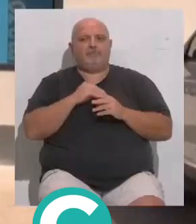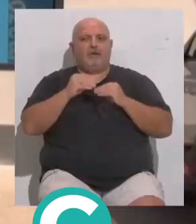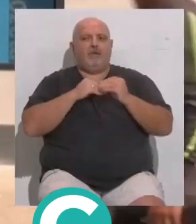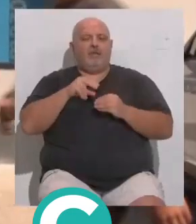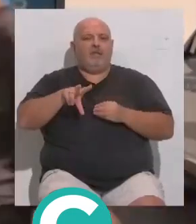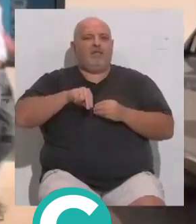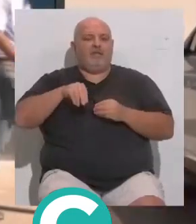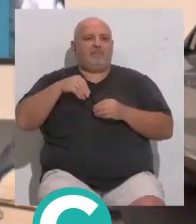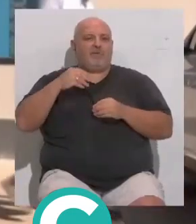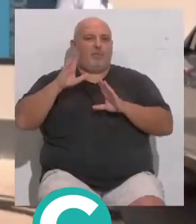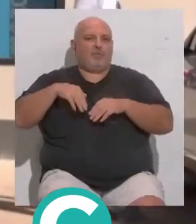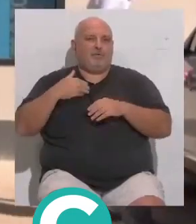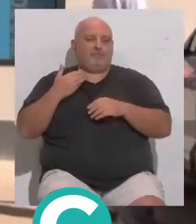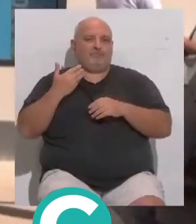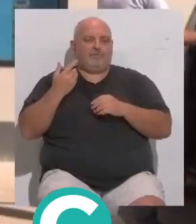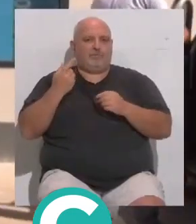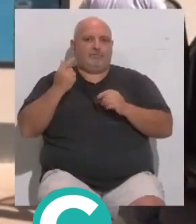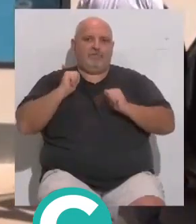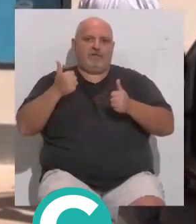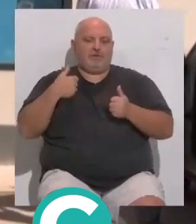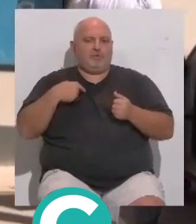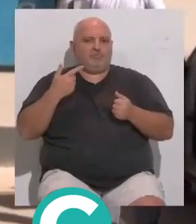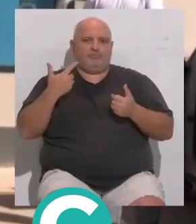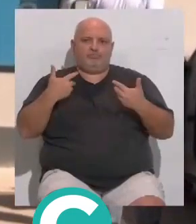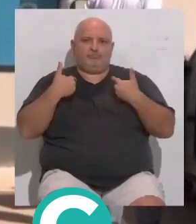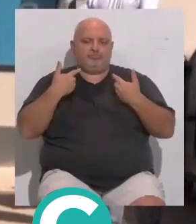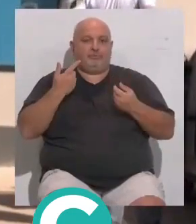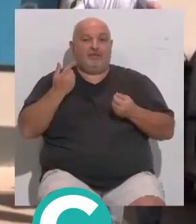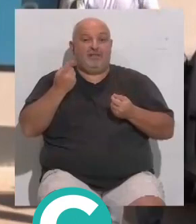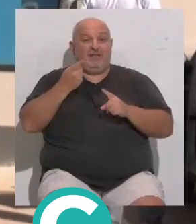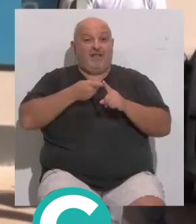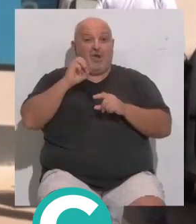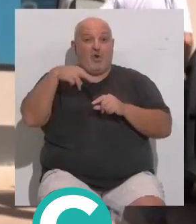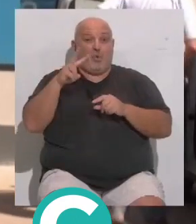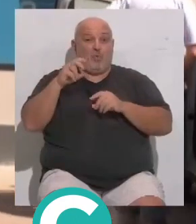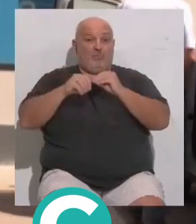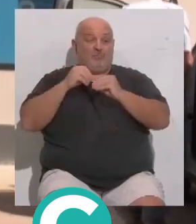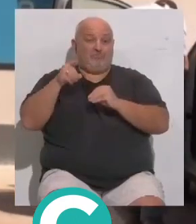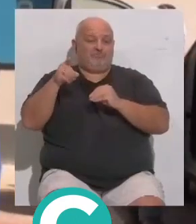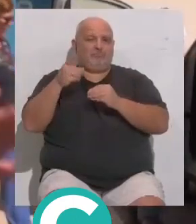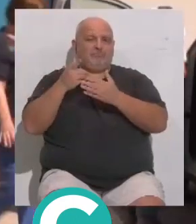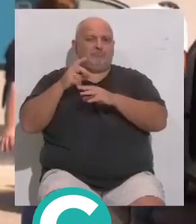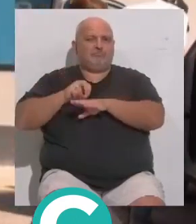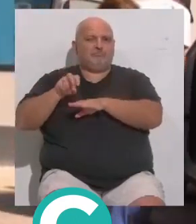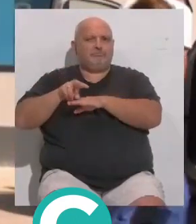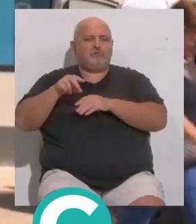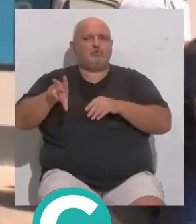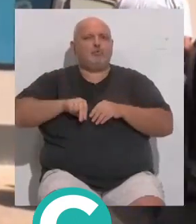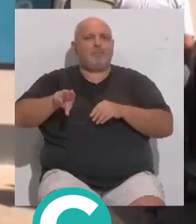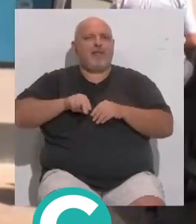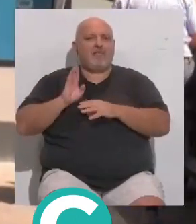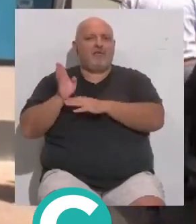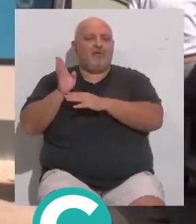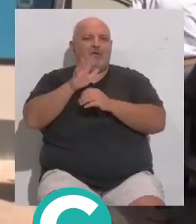cesta de la compra en los últimos meses se ha convertido en un suplicio. Por eso la Organización de Consumidores ha hecho un recorrido por los supermercados de